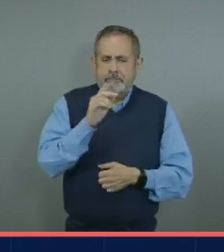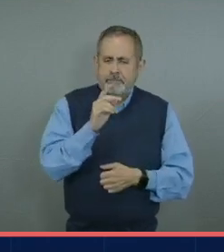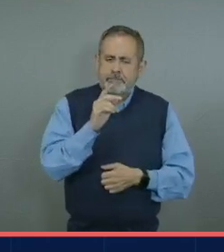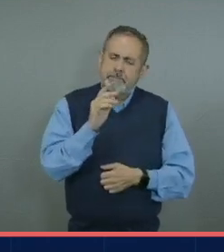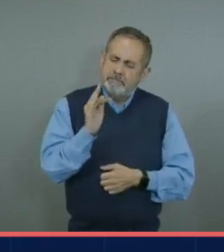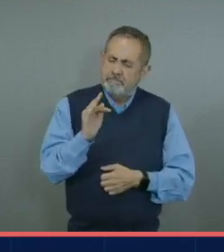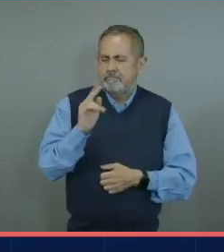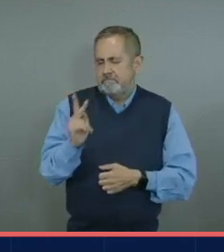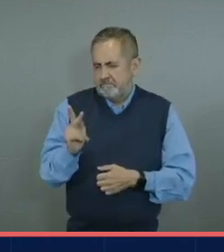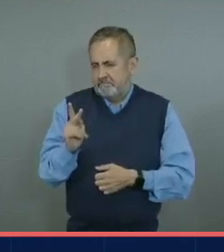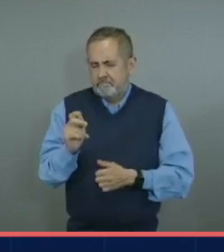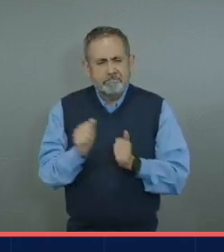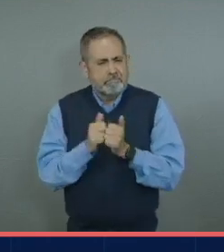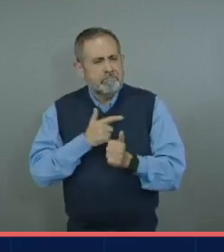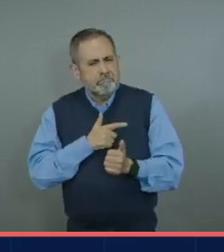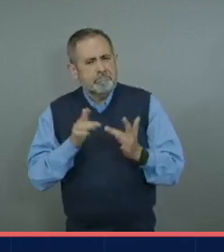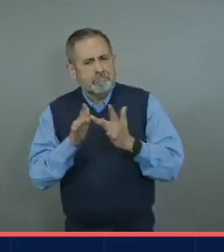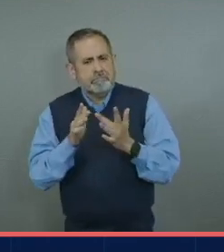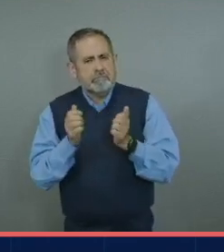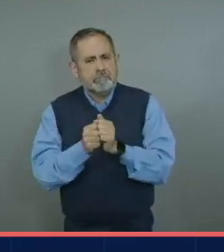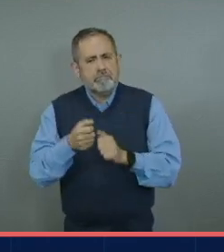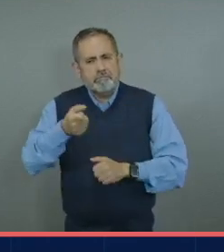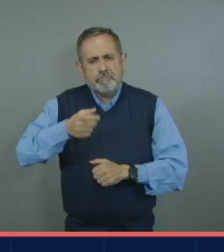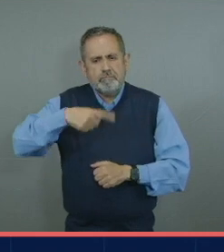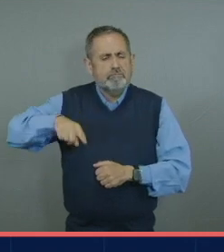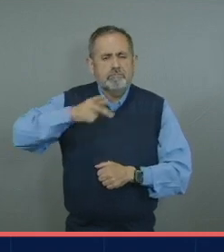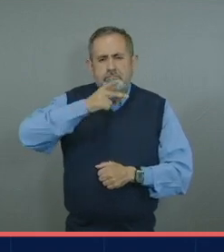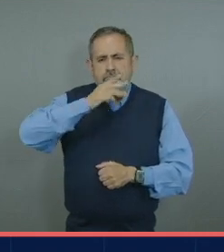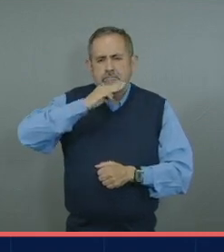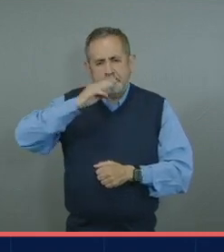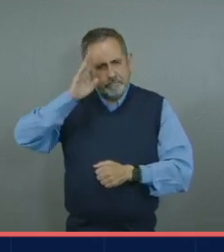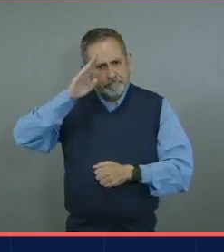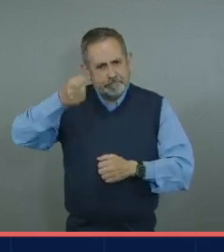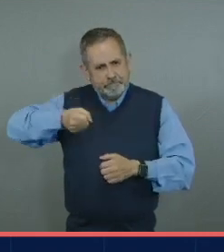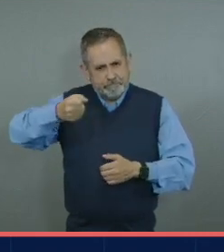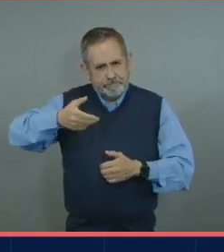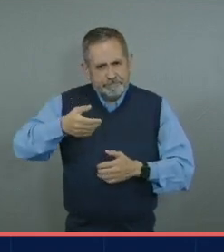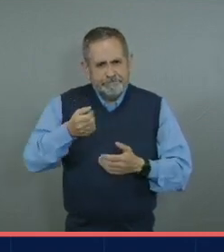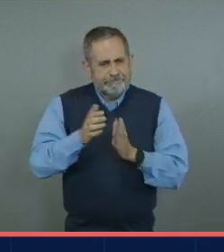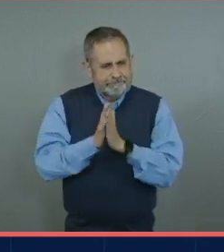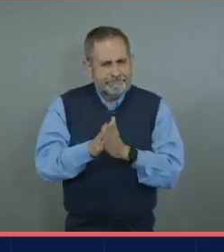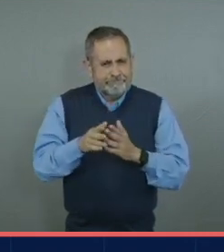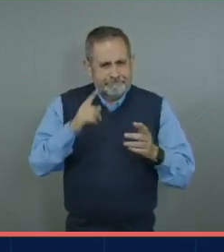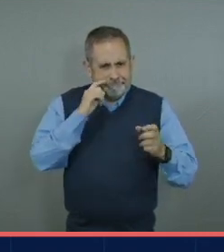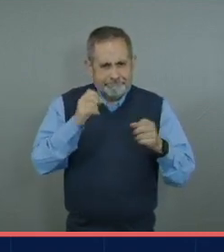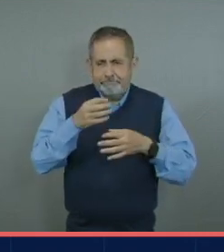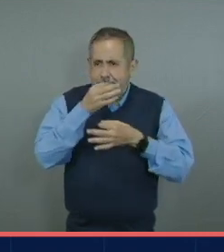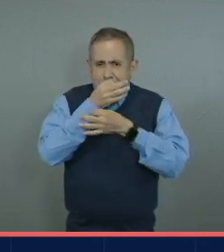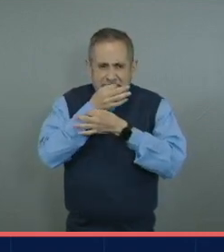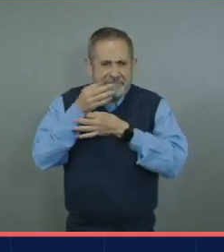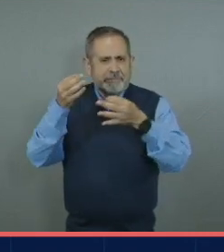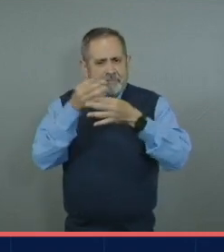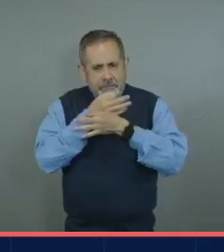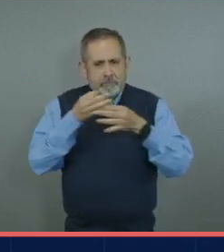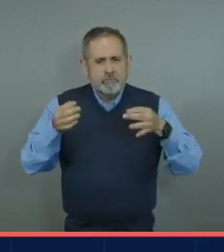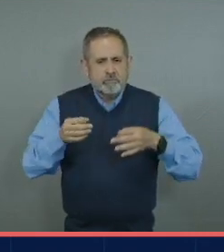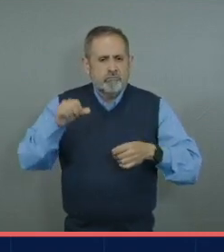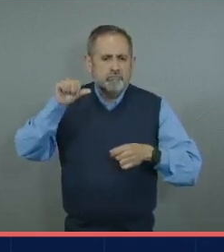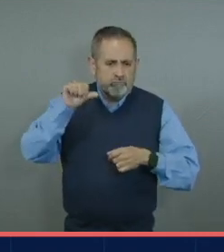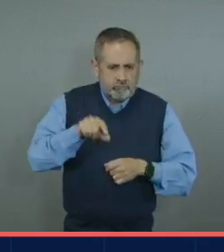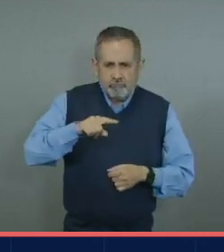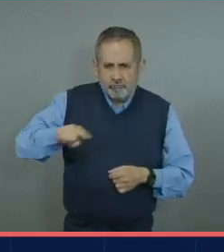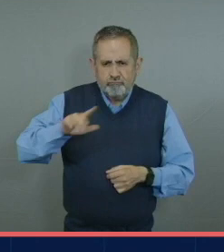seguir. Cuídense mucho. Un saludo a todos sus papis. Por favor, anuncien que hoy